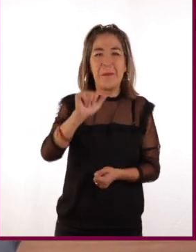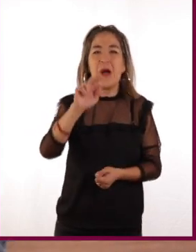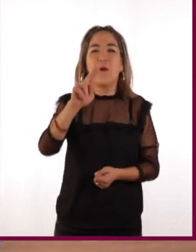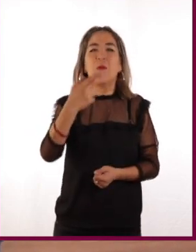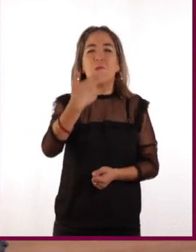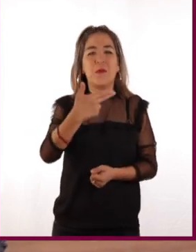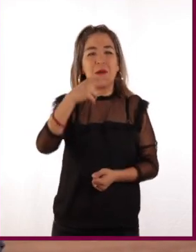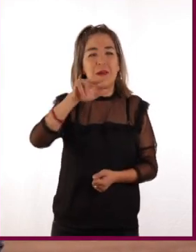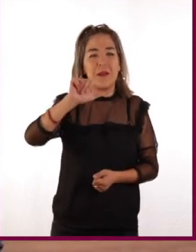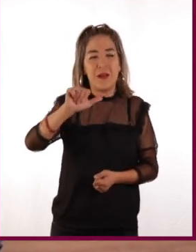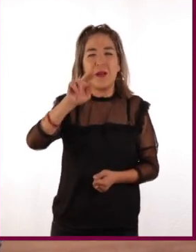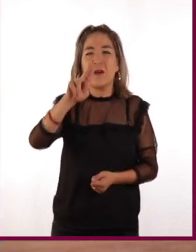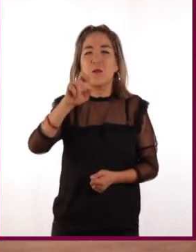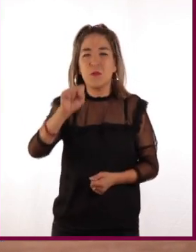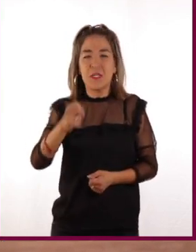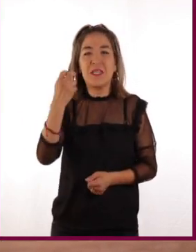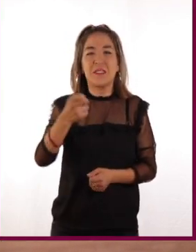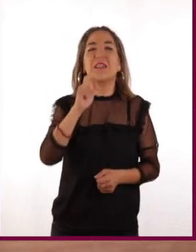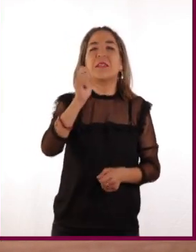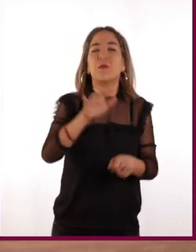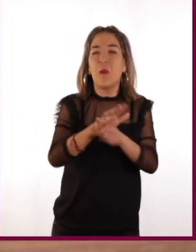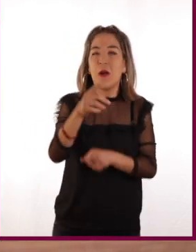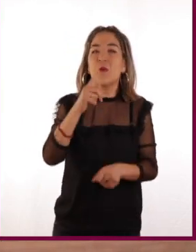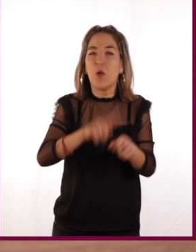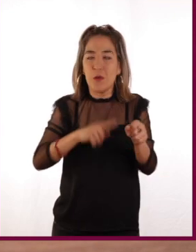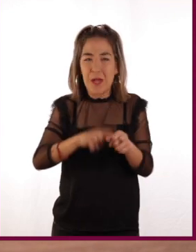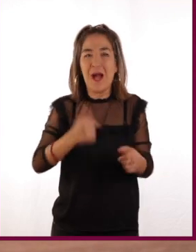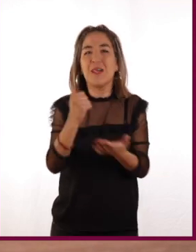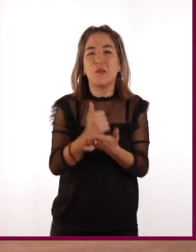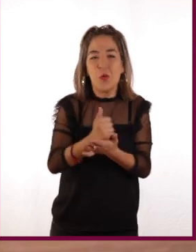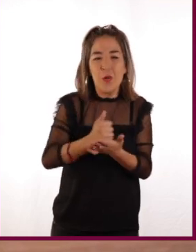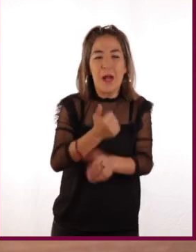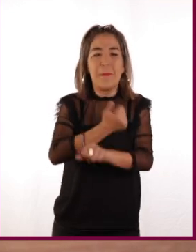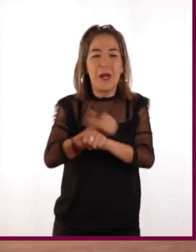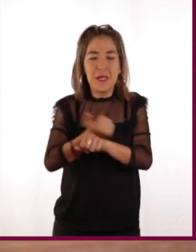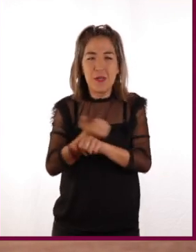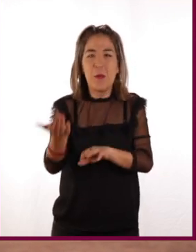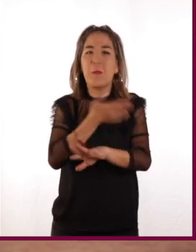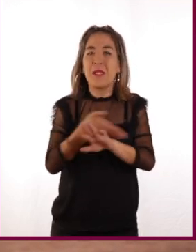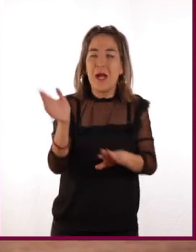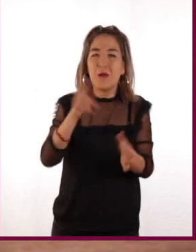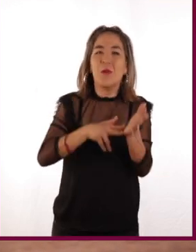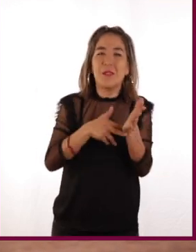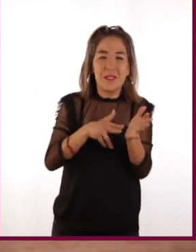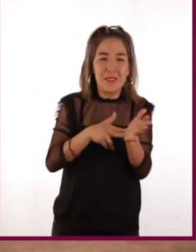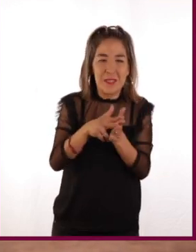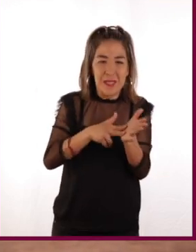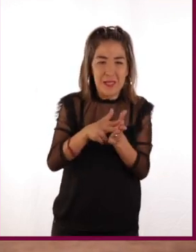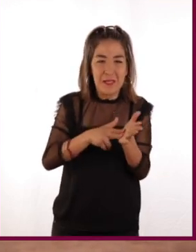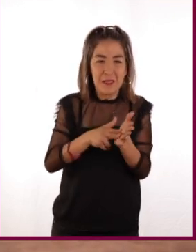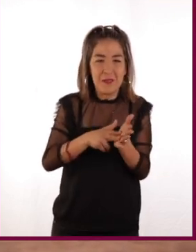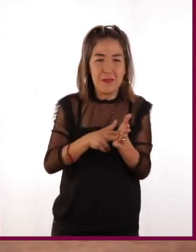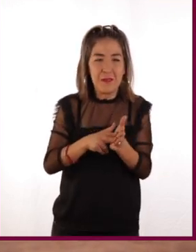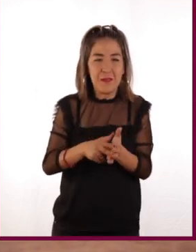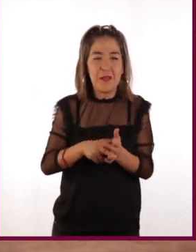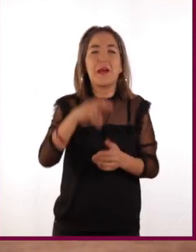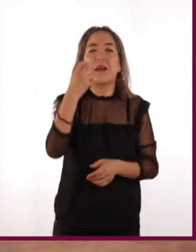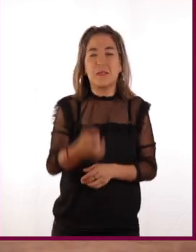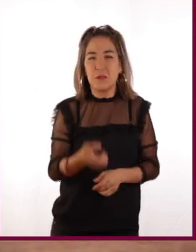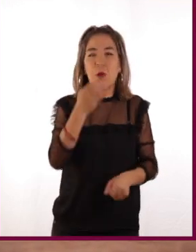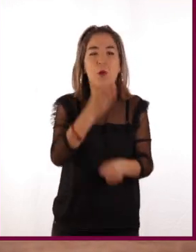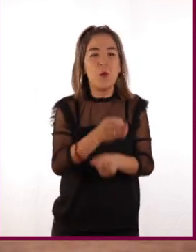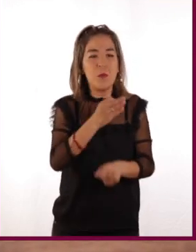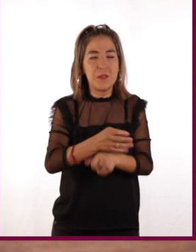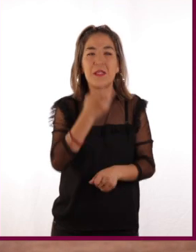la Bauhaus es el rojo, el azul, el amarillo, el blanco y el negro. Para seguir con la estética de esta escuela, lo que